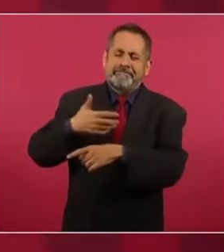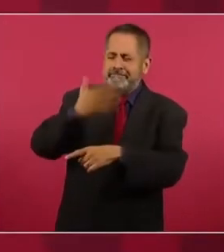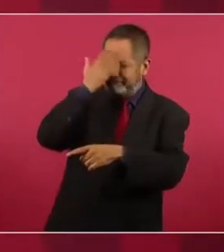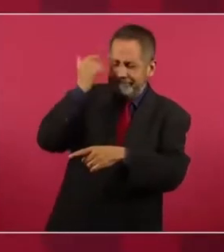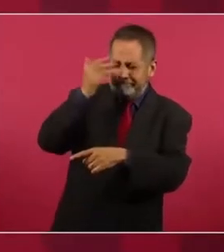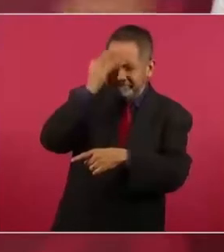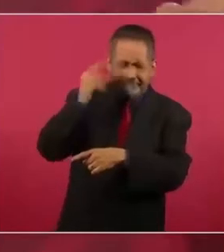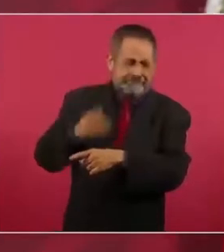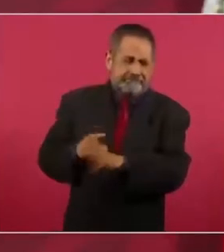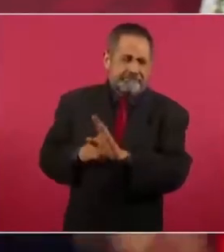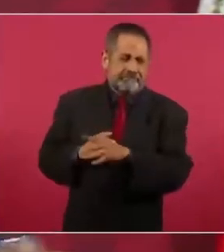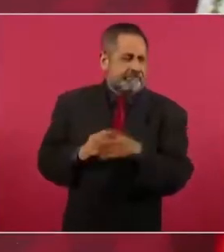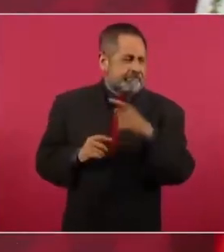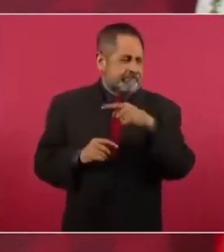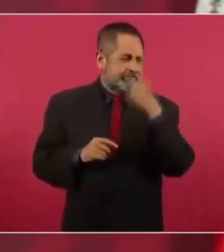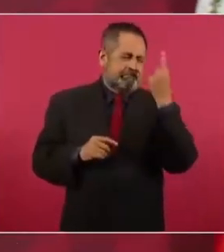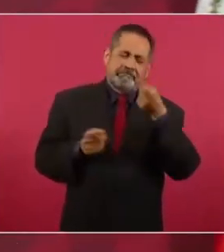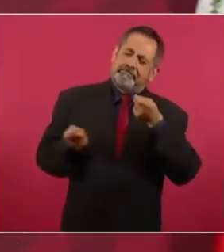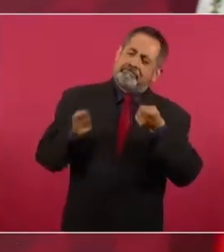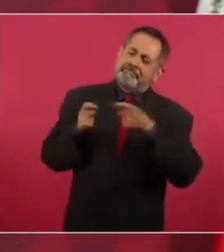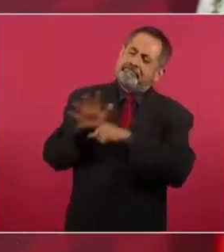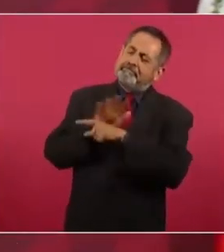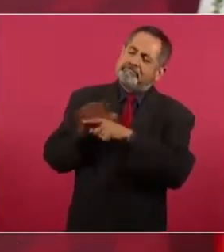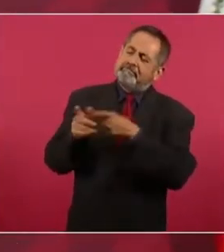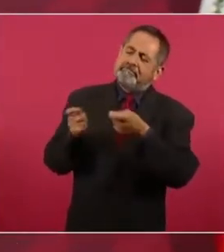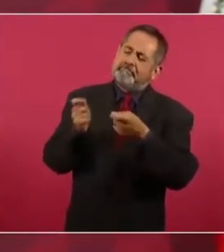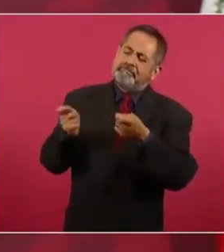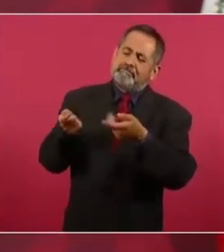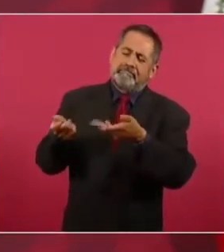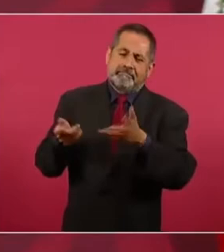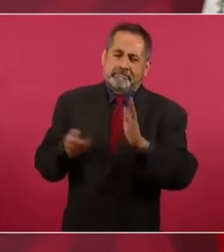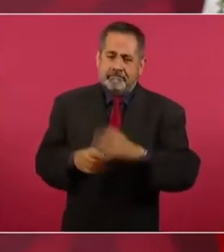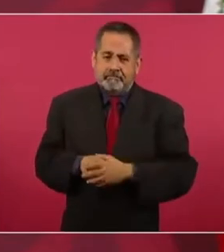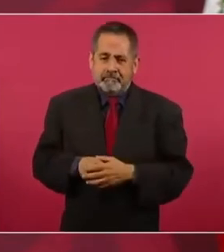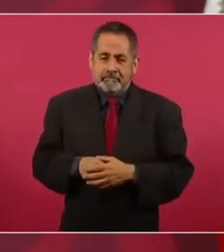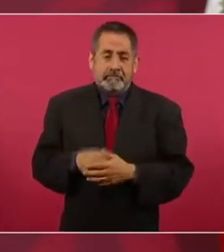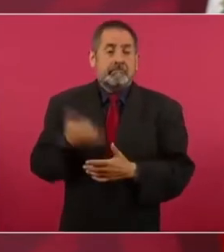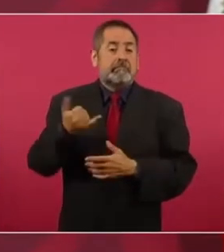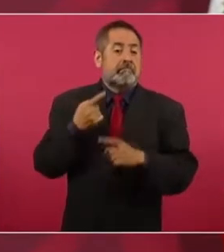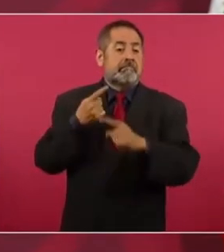que lo manipulan y además que es flojo